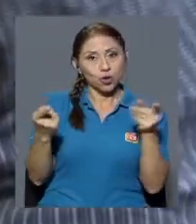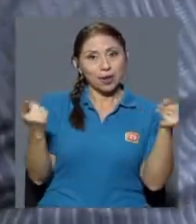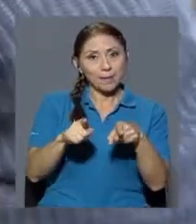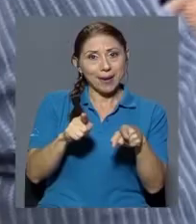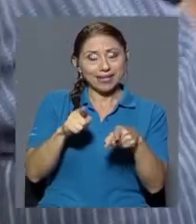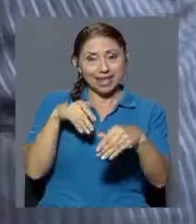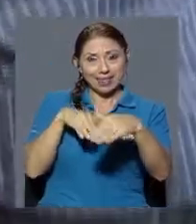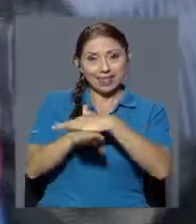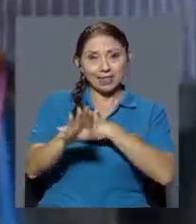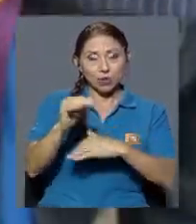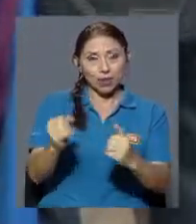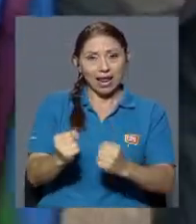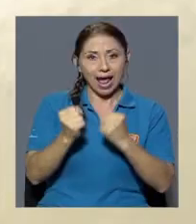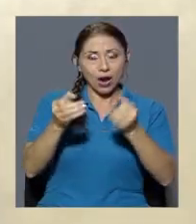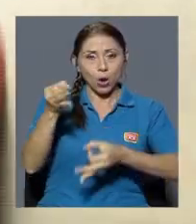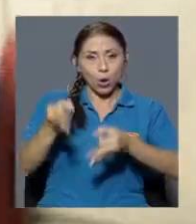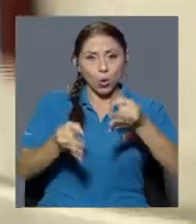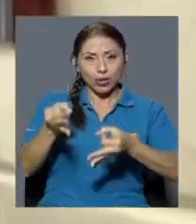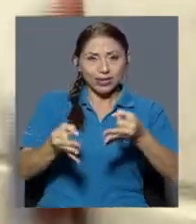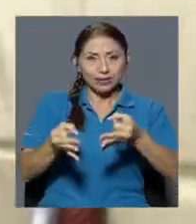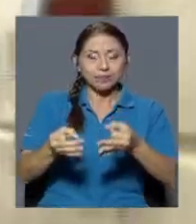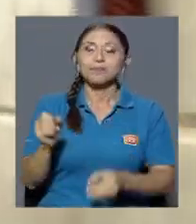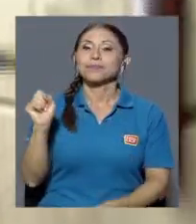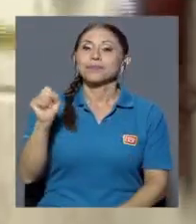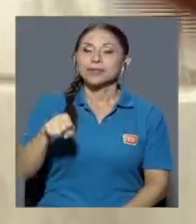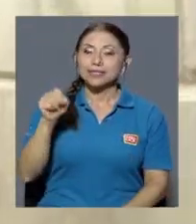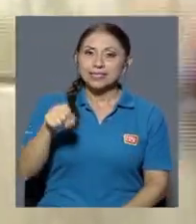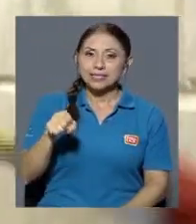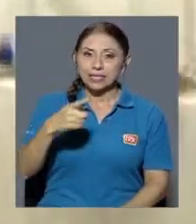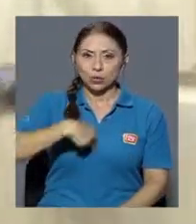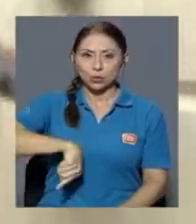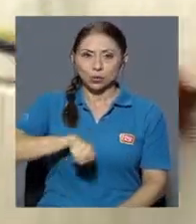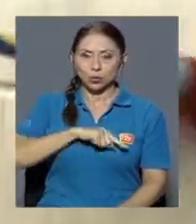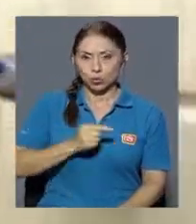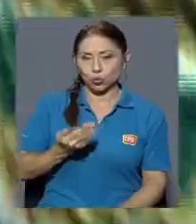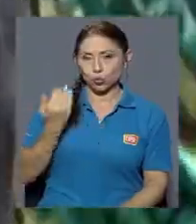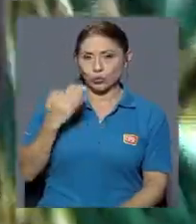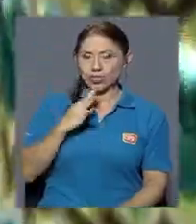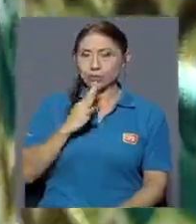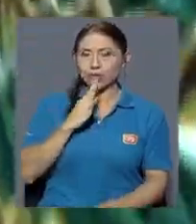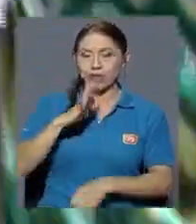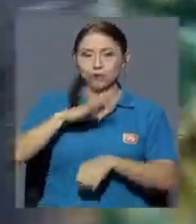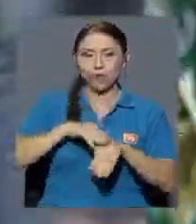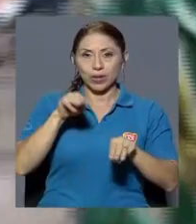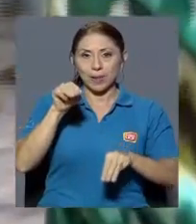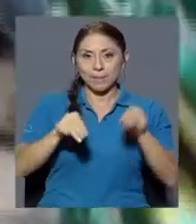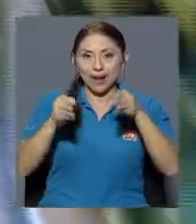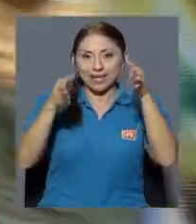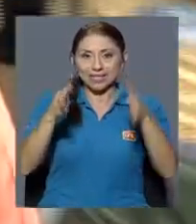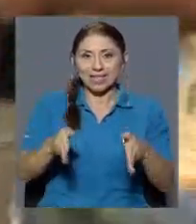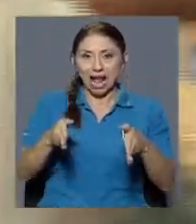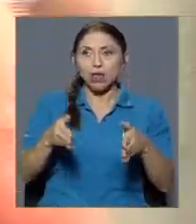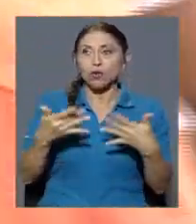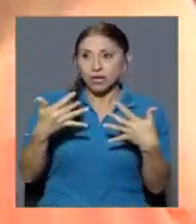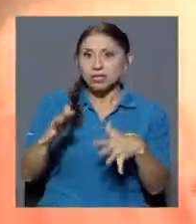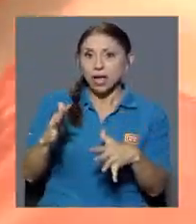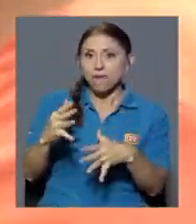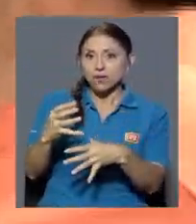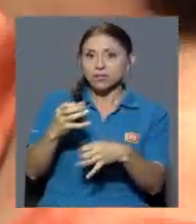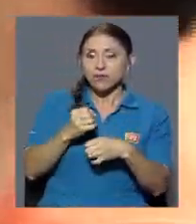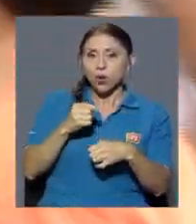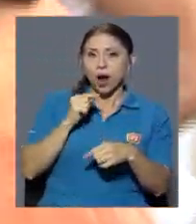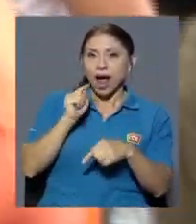cierto sí habíamos estamos estamos conversando ahora del magistrado que recibió amenazas sin